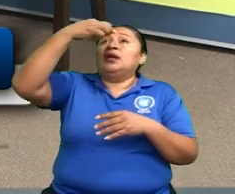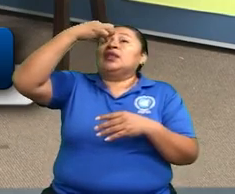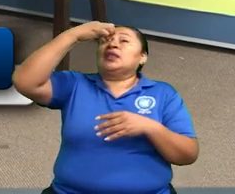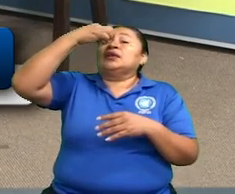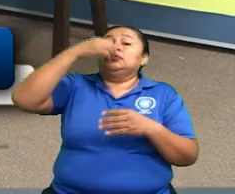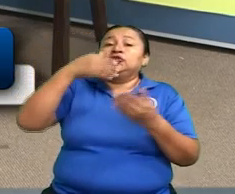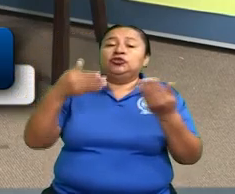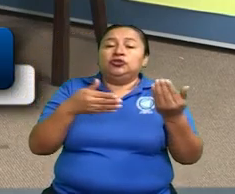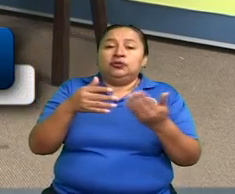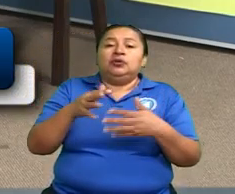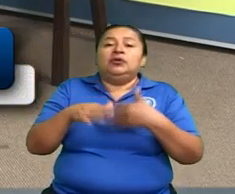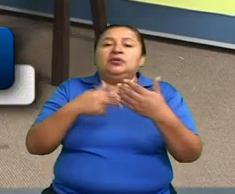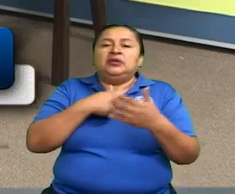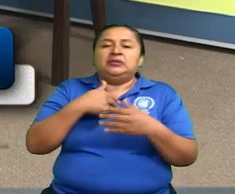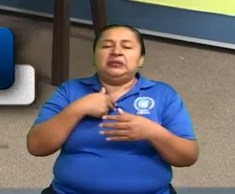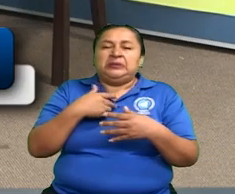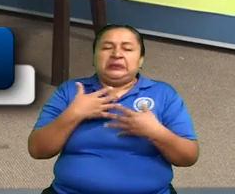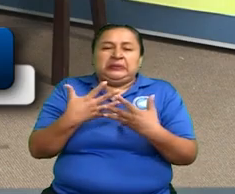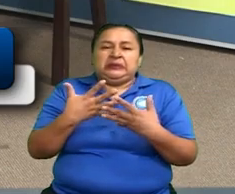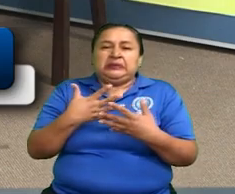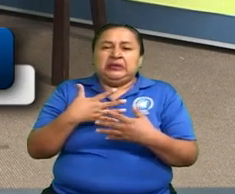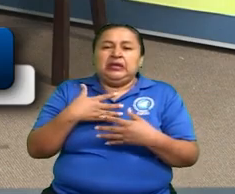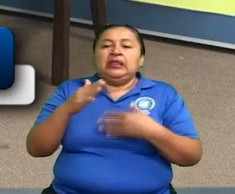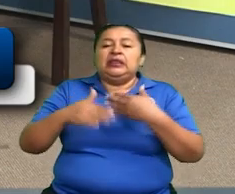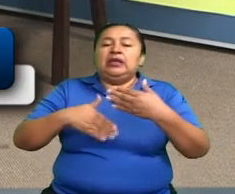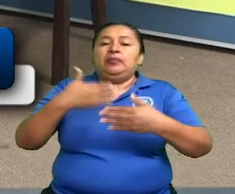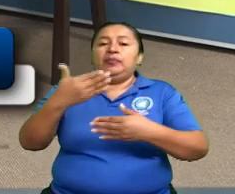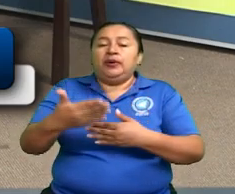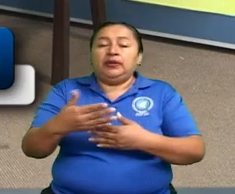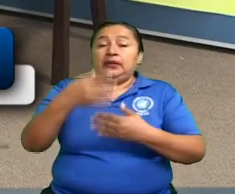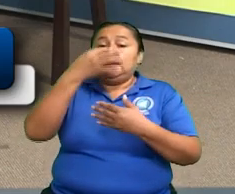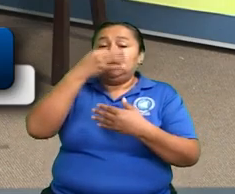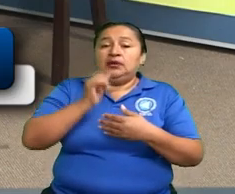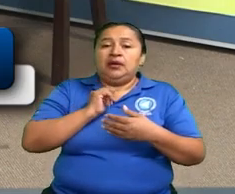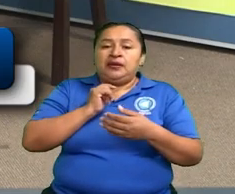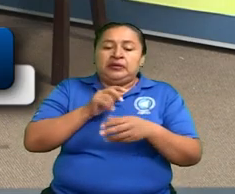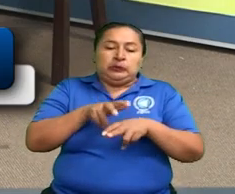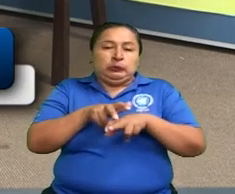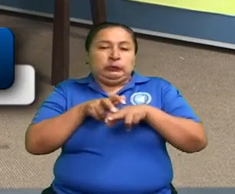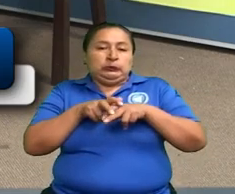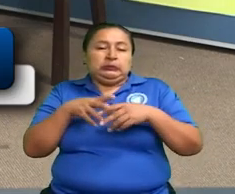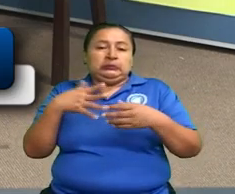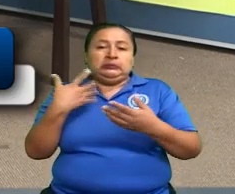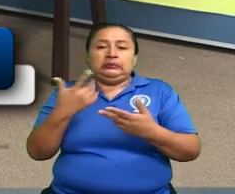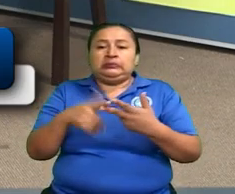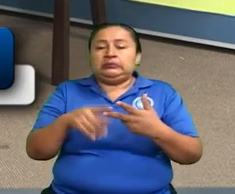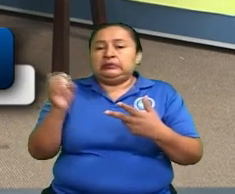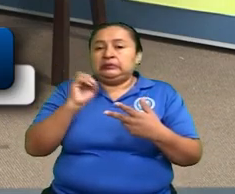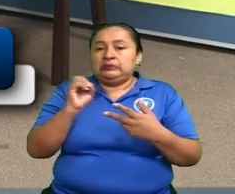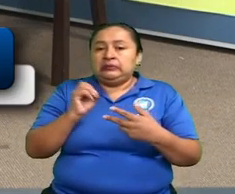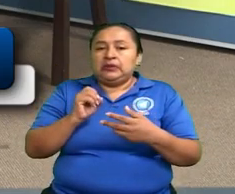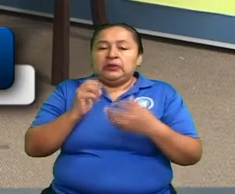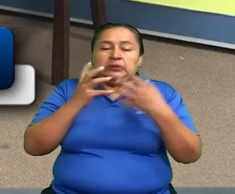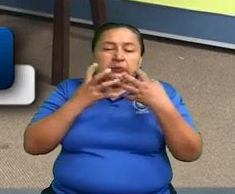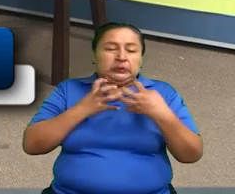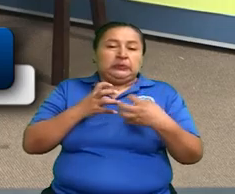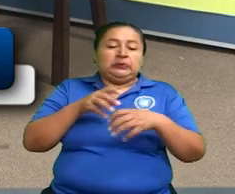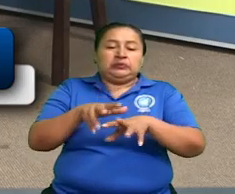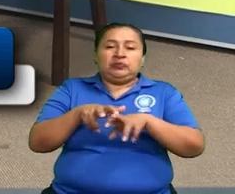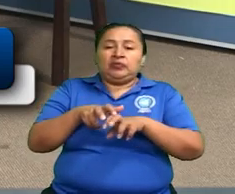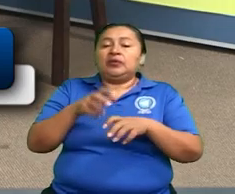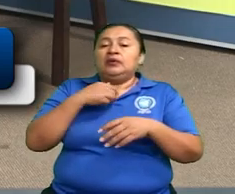los niños y hacían reacciones post-vacunales, o sea, las lesiones, ya sean las parálisis. Entonces,